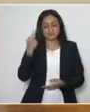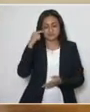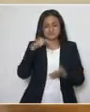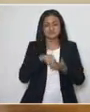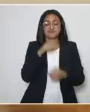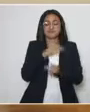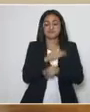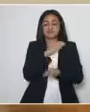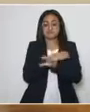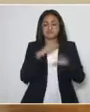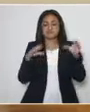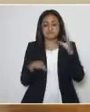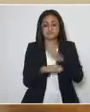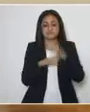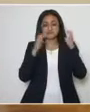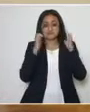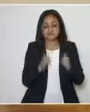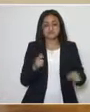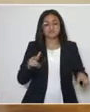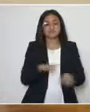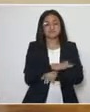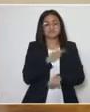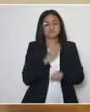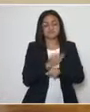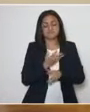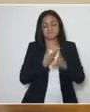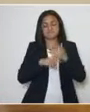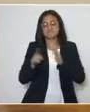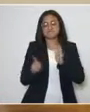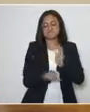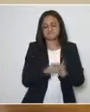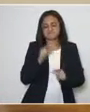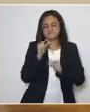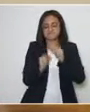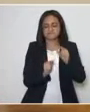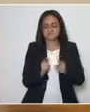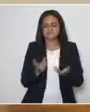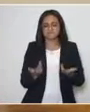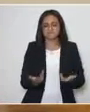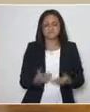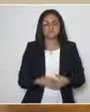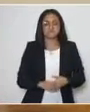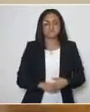las cosas se están reencauzando debidamente. Debidamente.